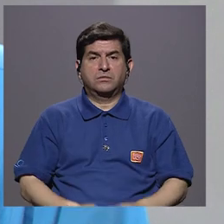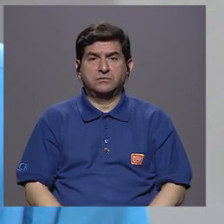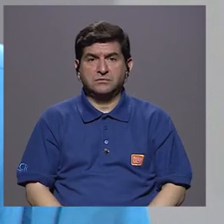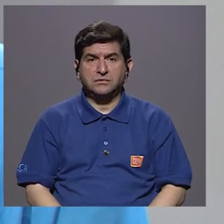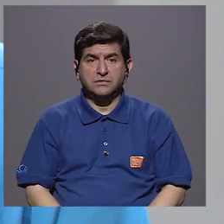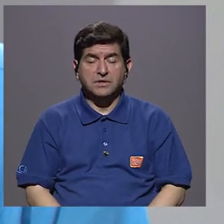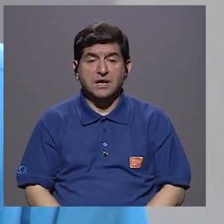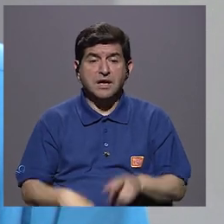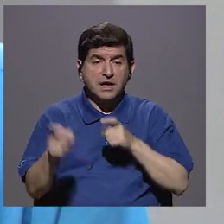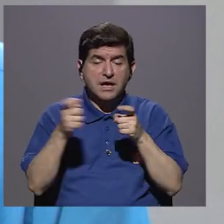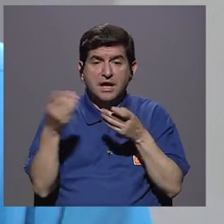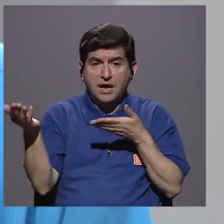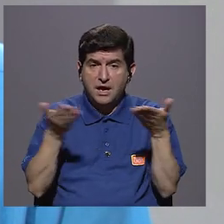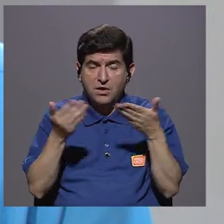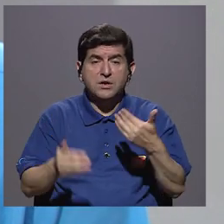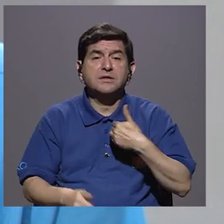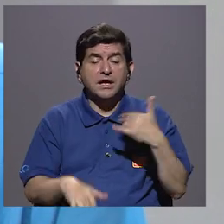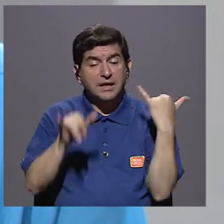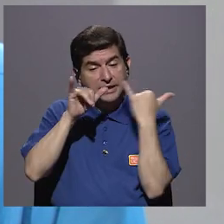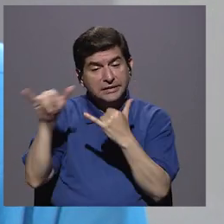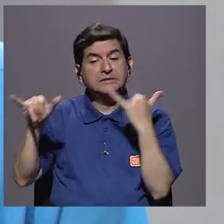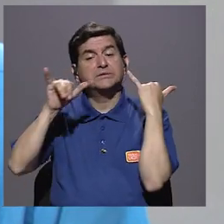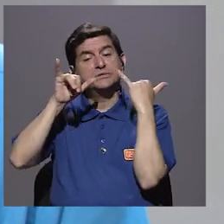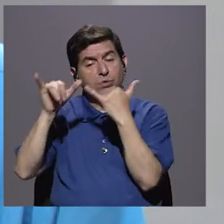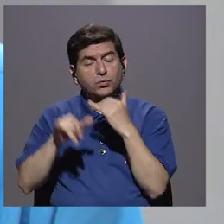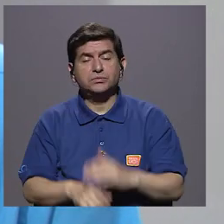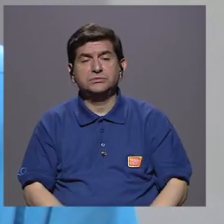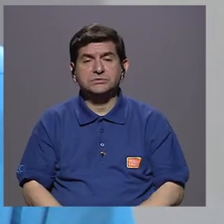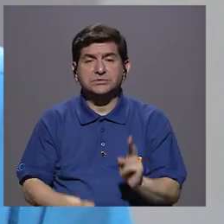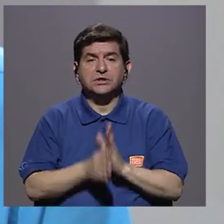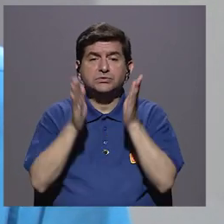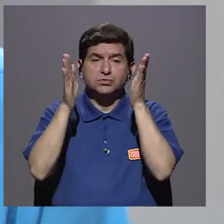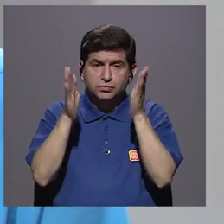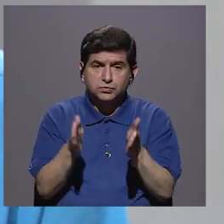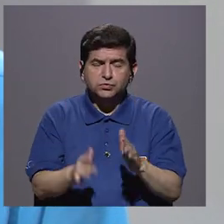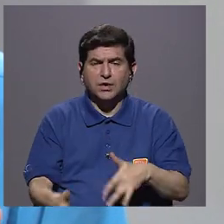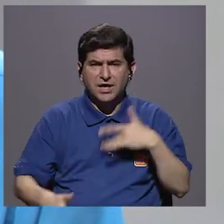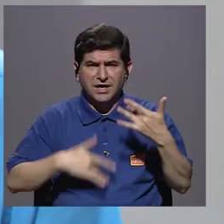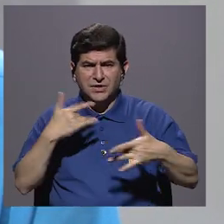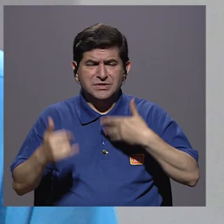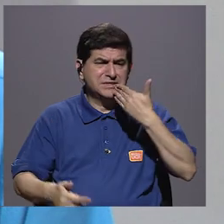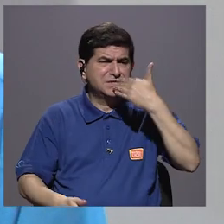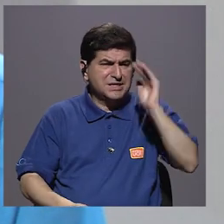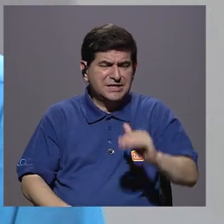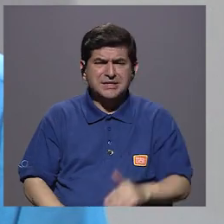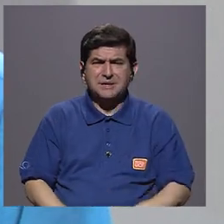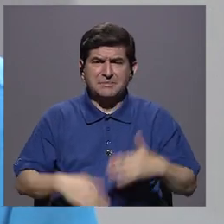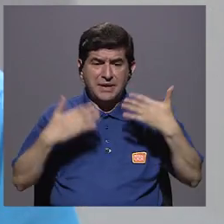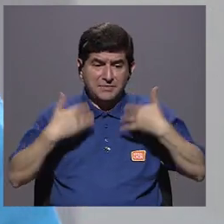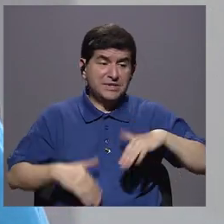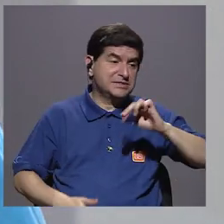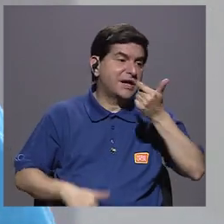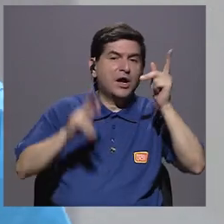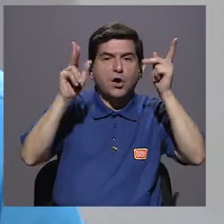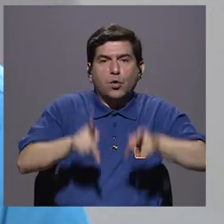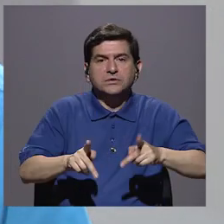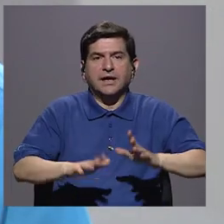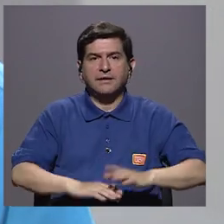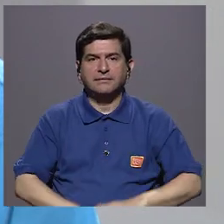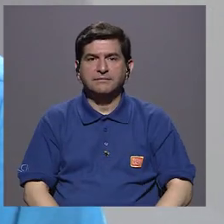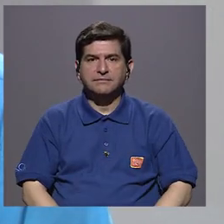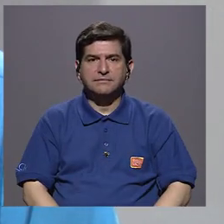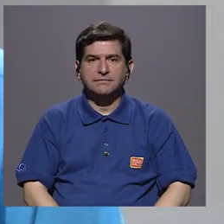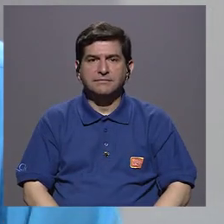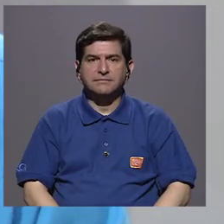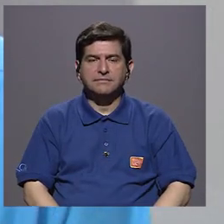parezca mentiras, en las contralorías recibimos denuncias de usuarios que se sienten mal por cómo viste otro usuario.